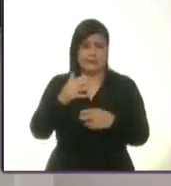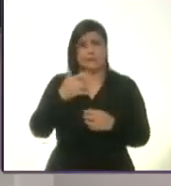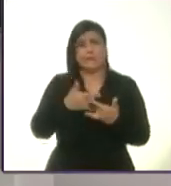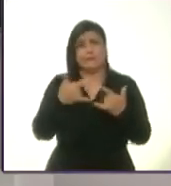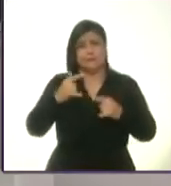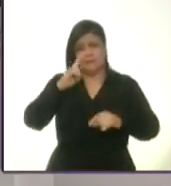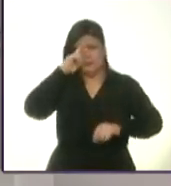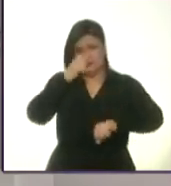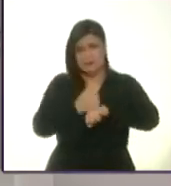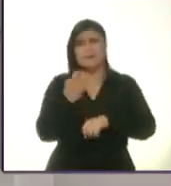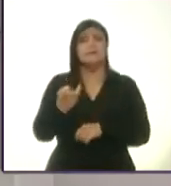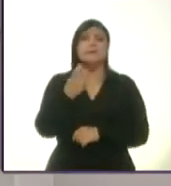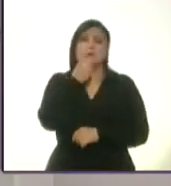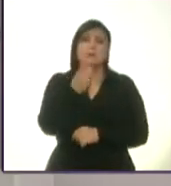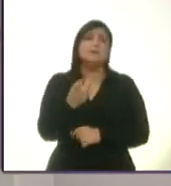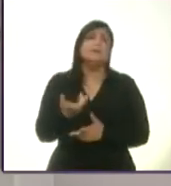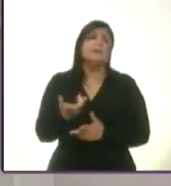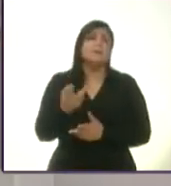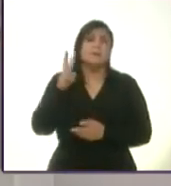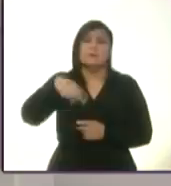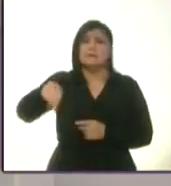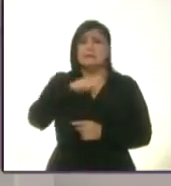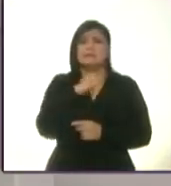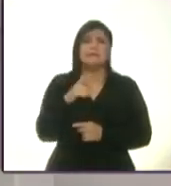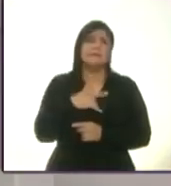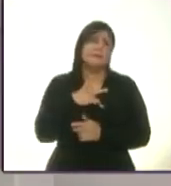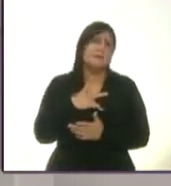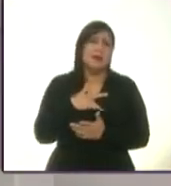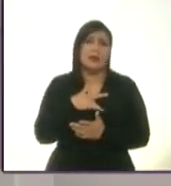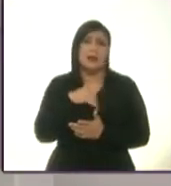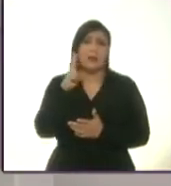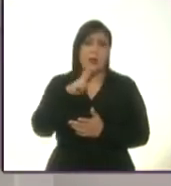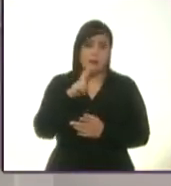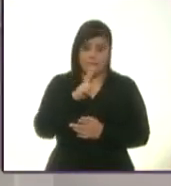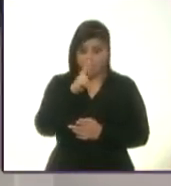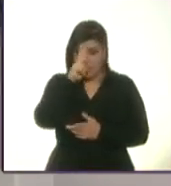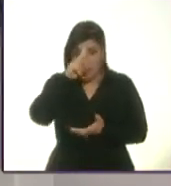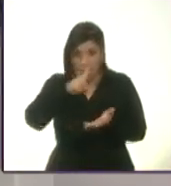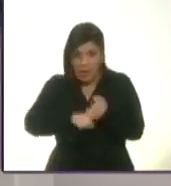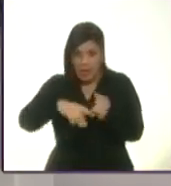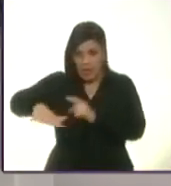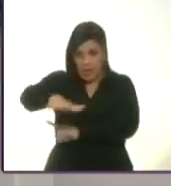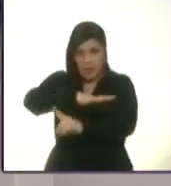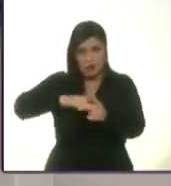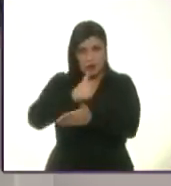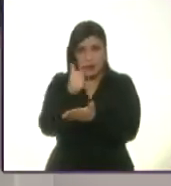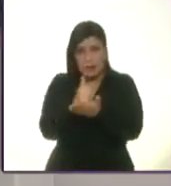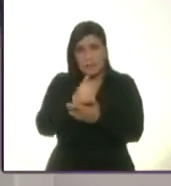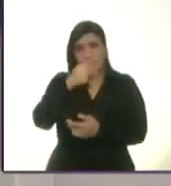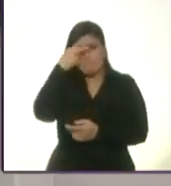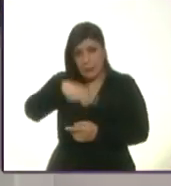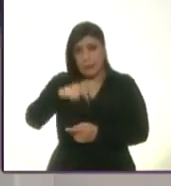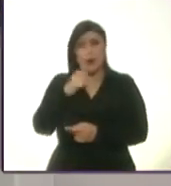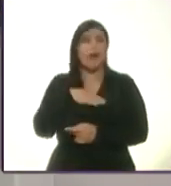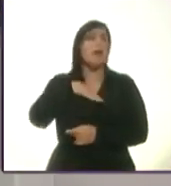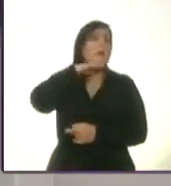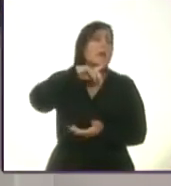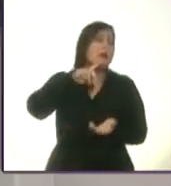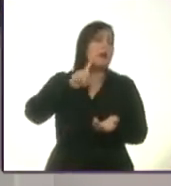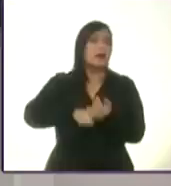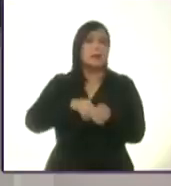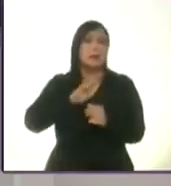candidata no podemos cerrar los ojos ante la violencia que se está viviendo en la ciudad de mexico hago referencia